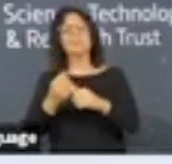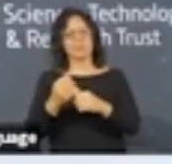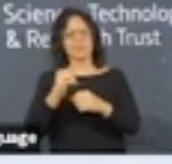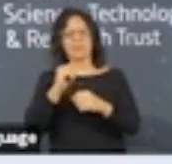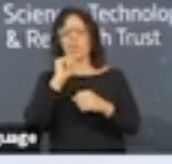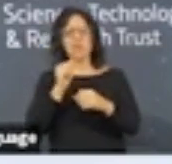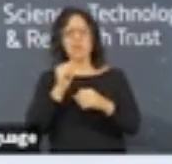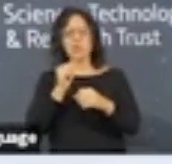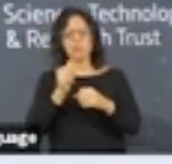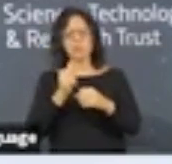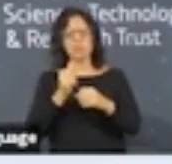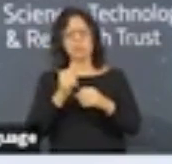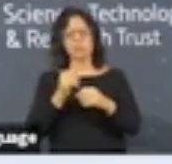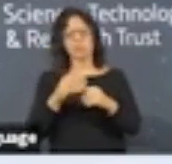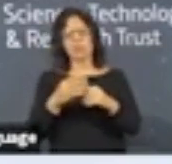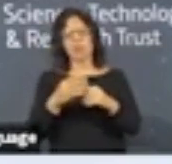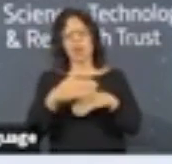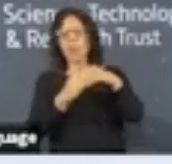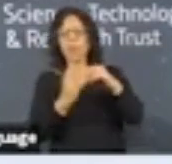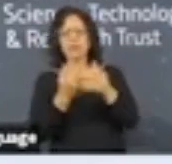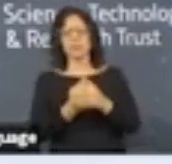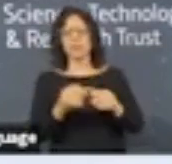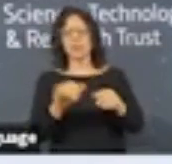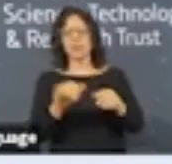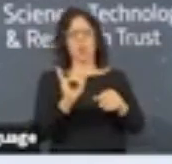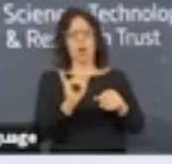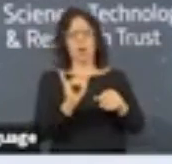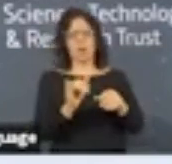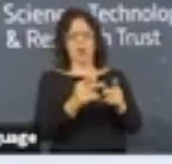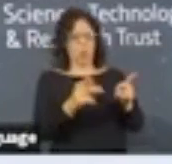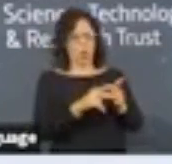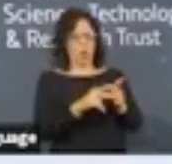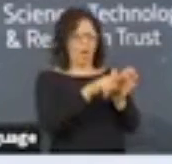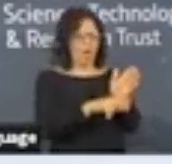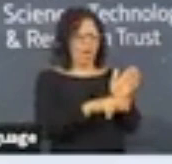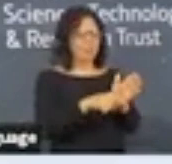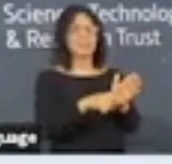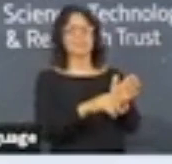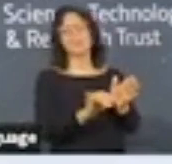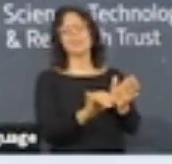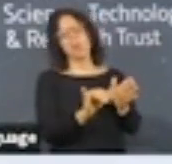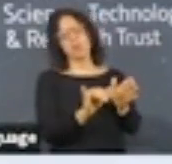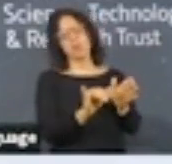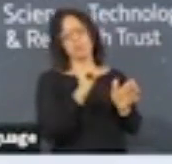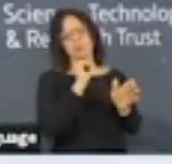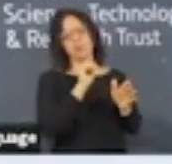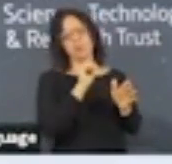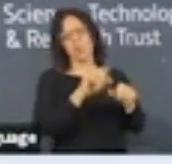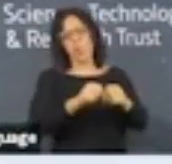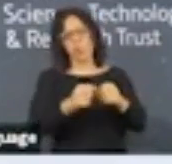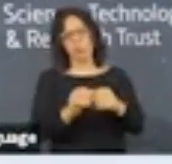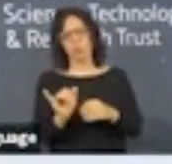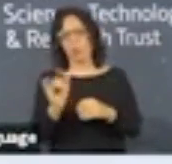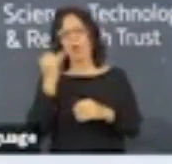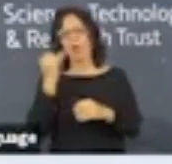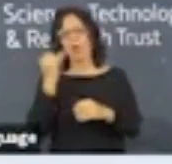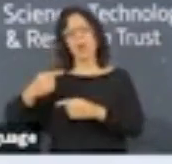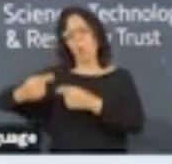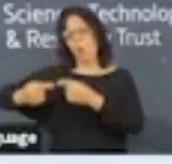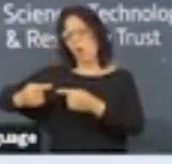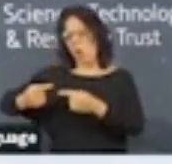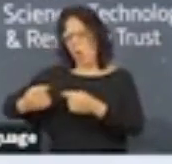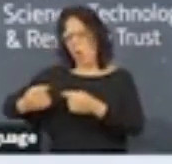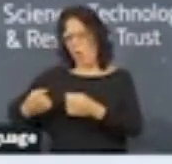mantenidos y la acumulación de neumáticos en gomeras y la acumulación de basura en áreas públicas.